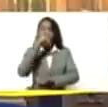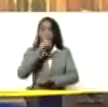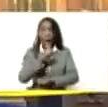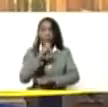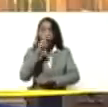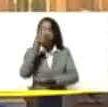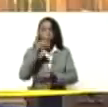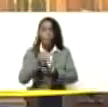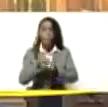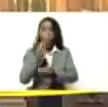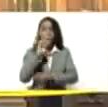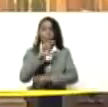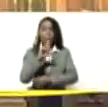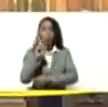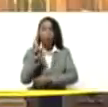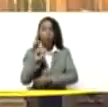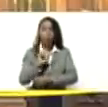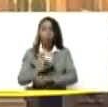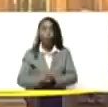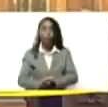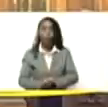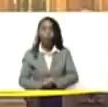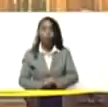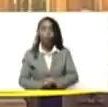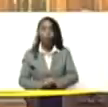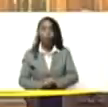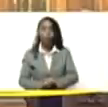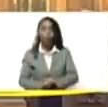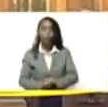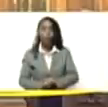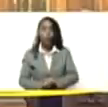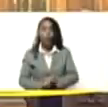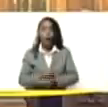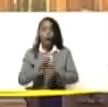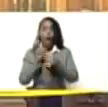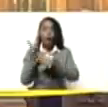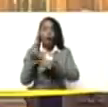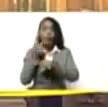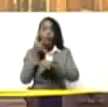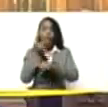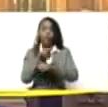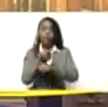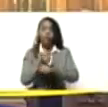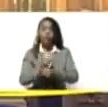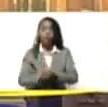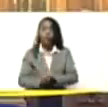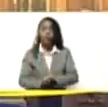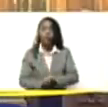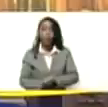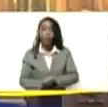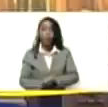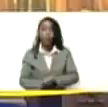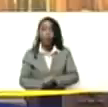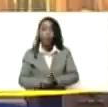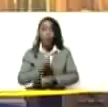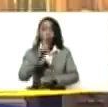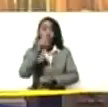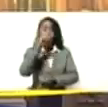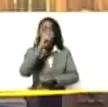y los servicios públicos prácticamente gratuitos para toda la población venezolana a